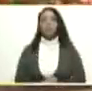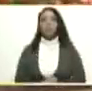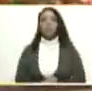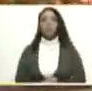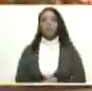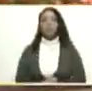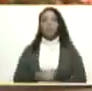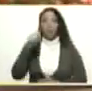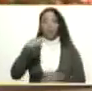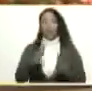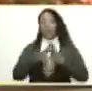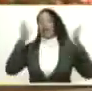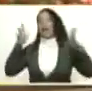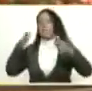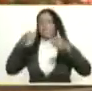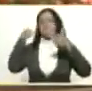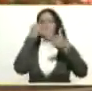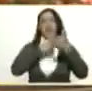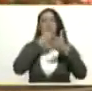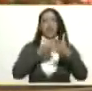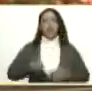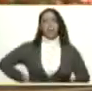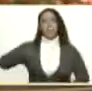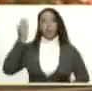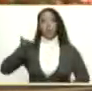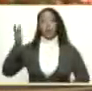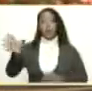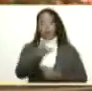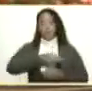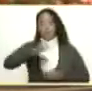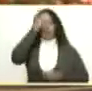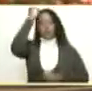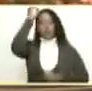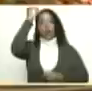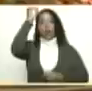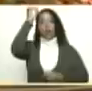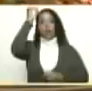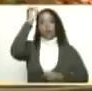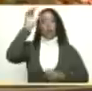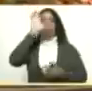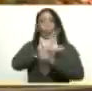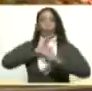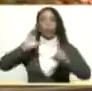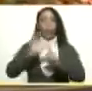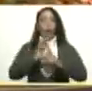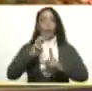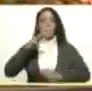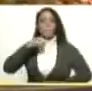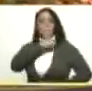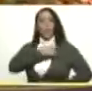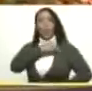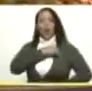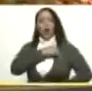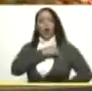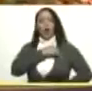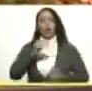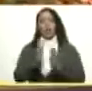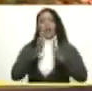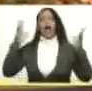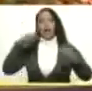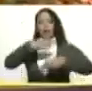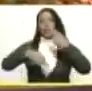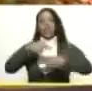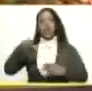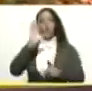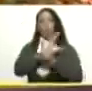En esta tremenda batalla ética, espiritual, cultural, moral, una gran revolución